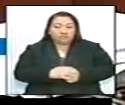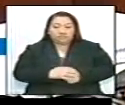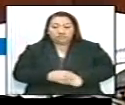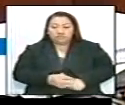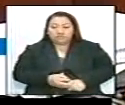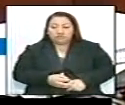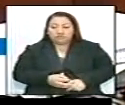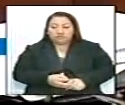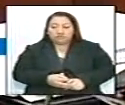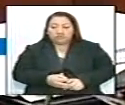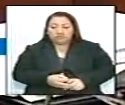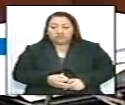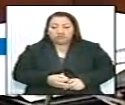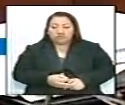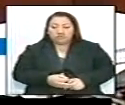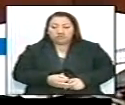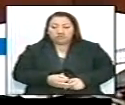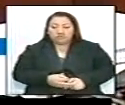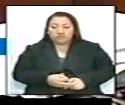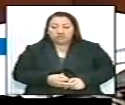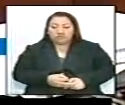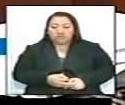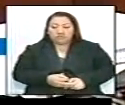se prestaron a este